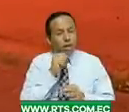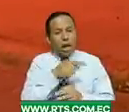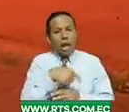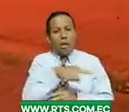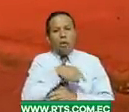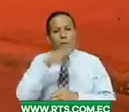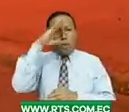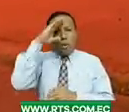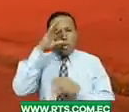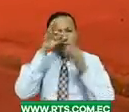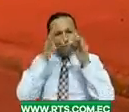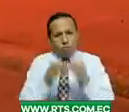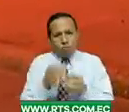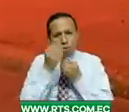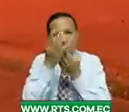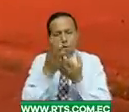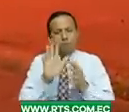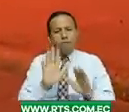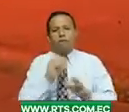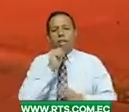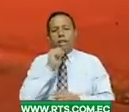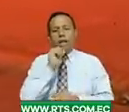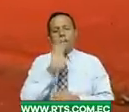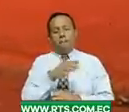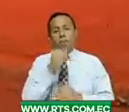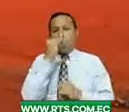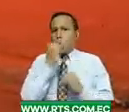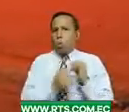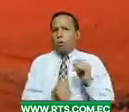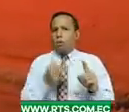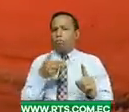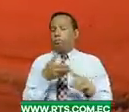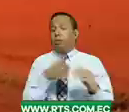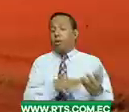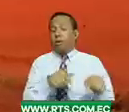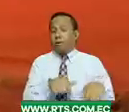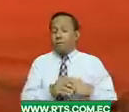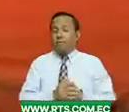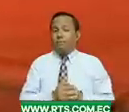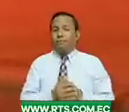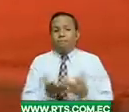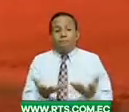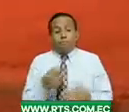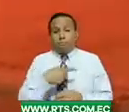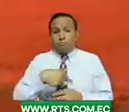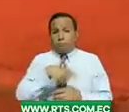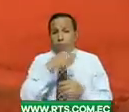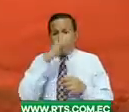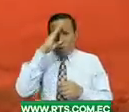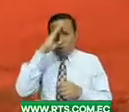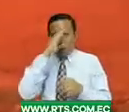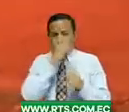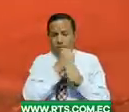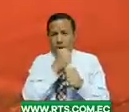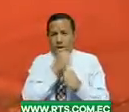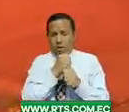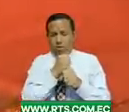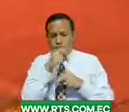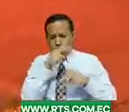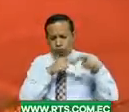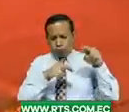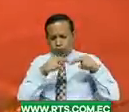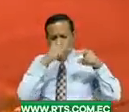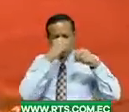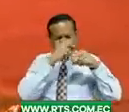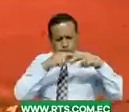ciudad. Está trabajando la DINASET, así como las unidades también investigativas de criminalística